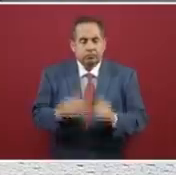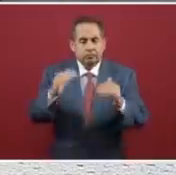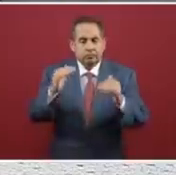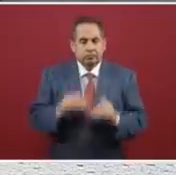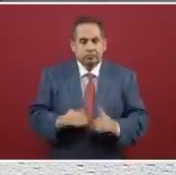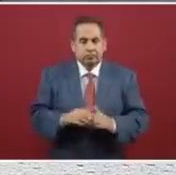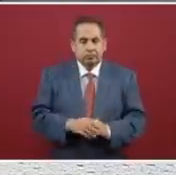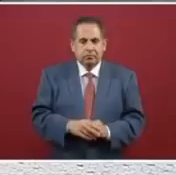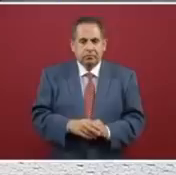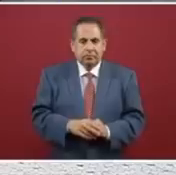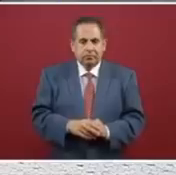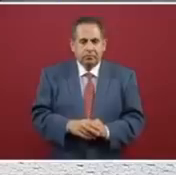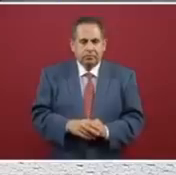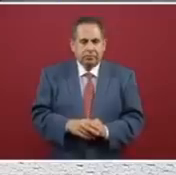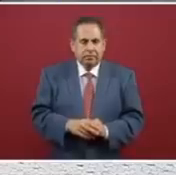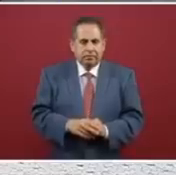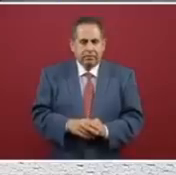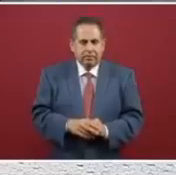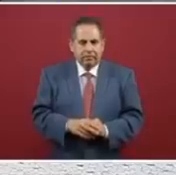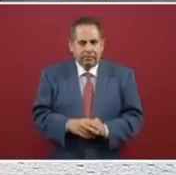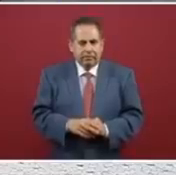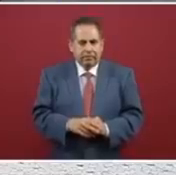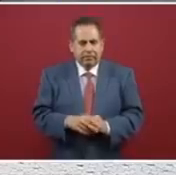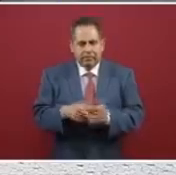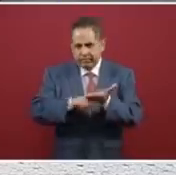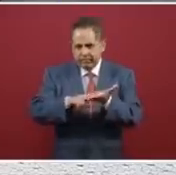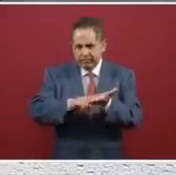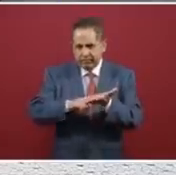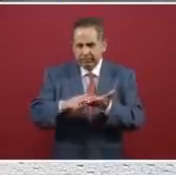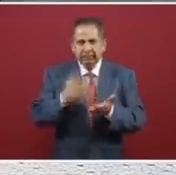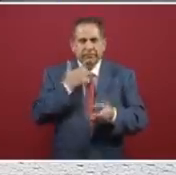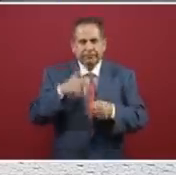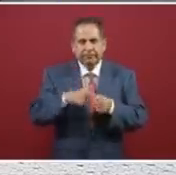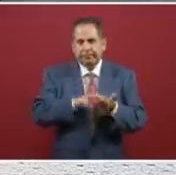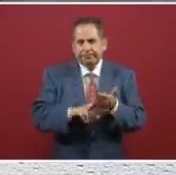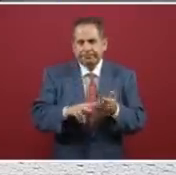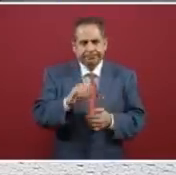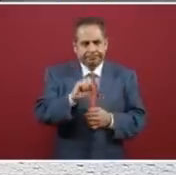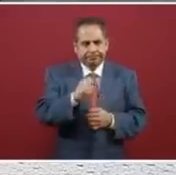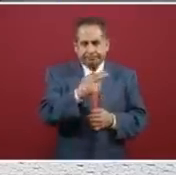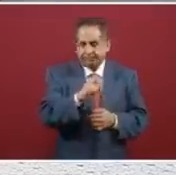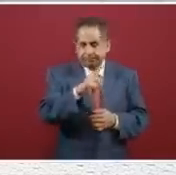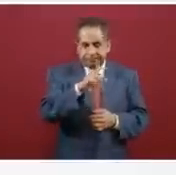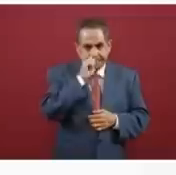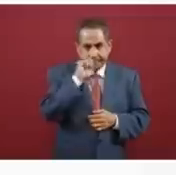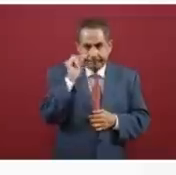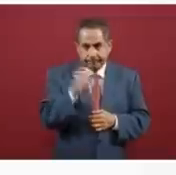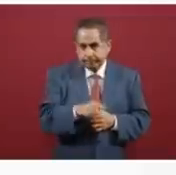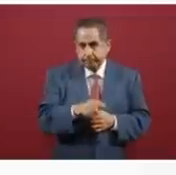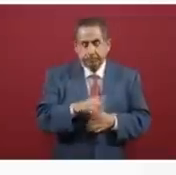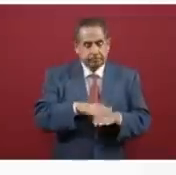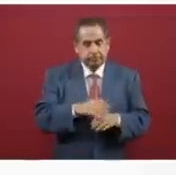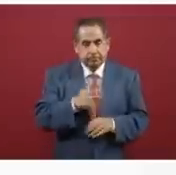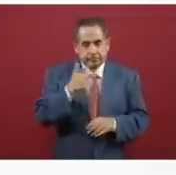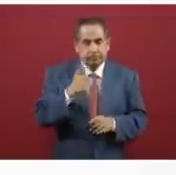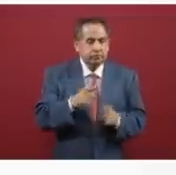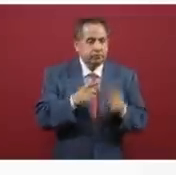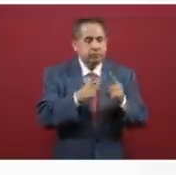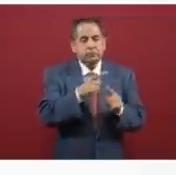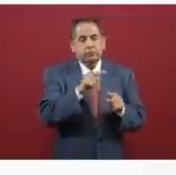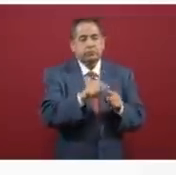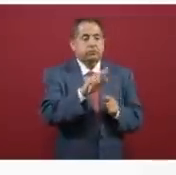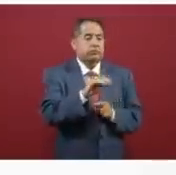siguiente el la premiun otra vez él tiene el diferencial más alto un peso